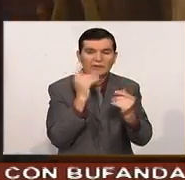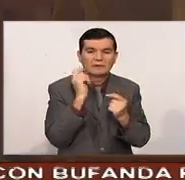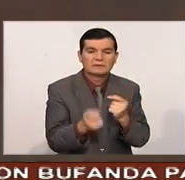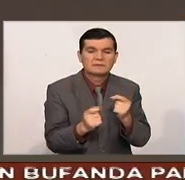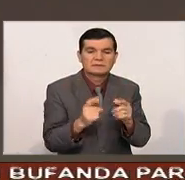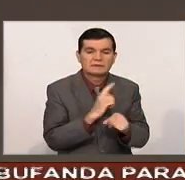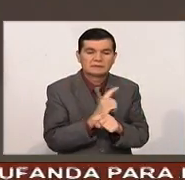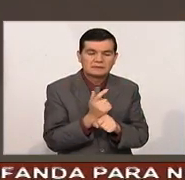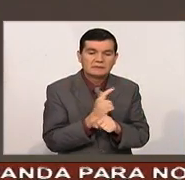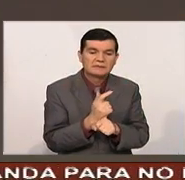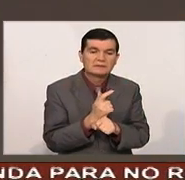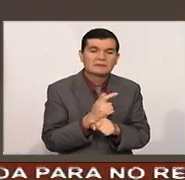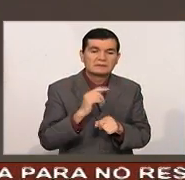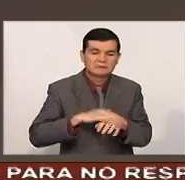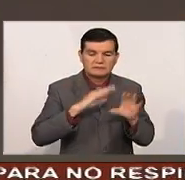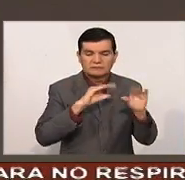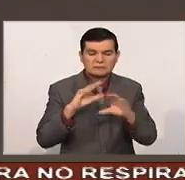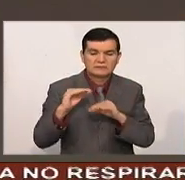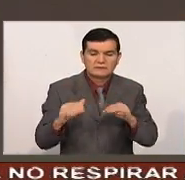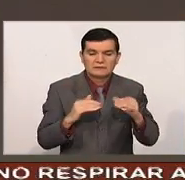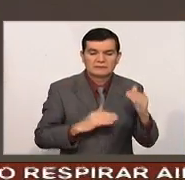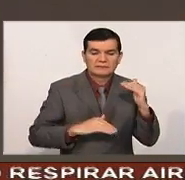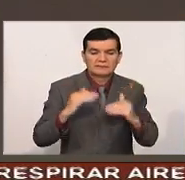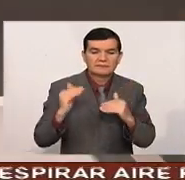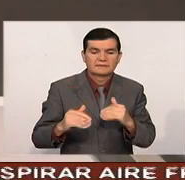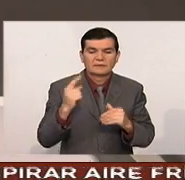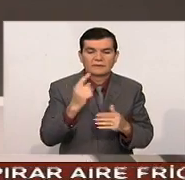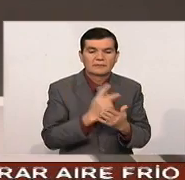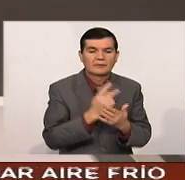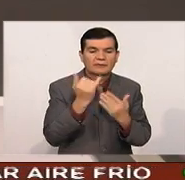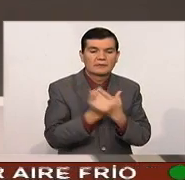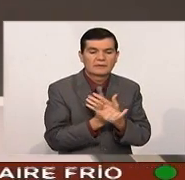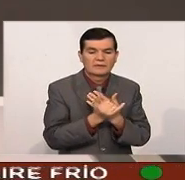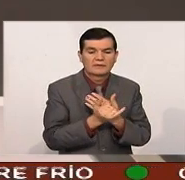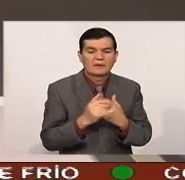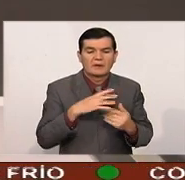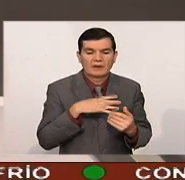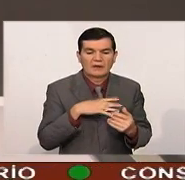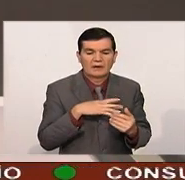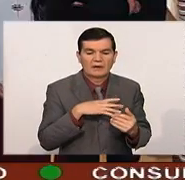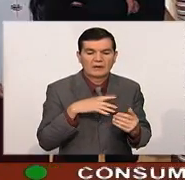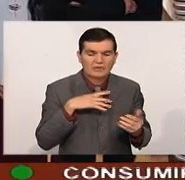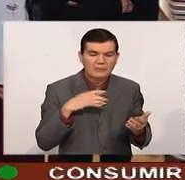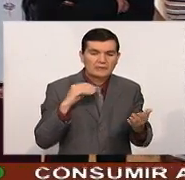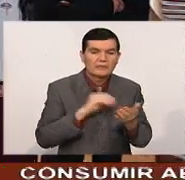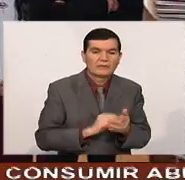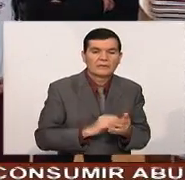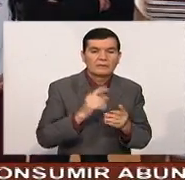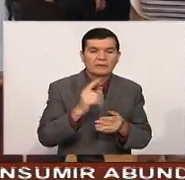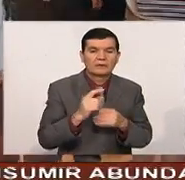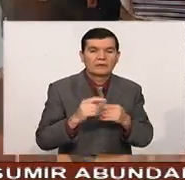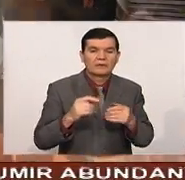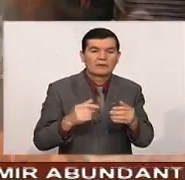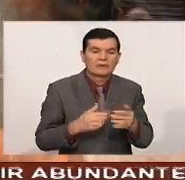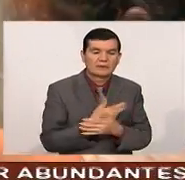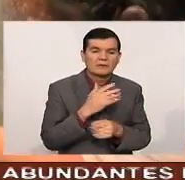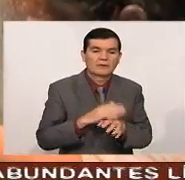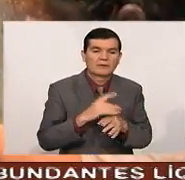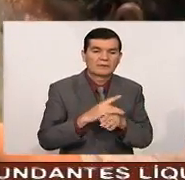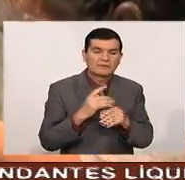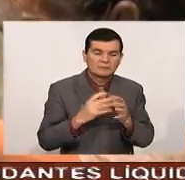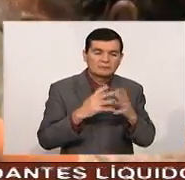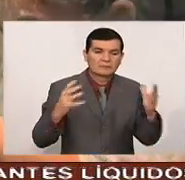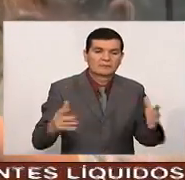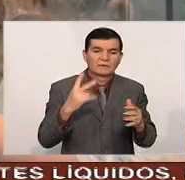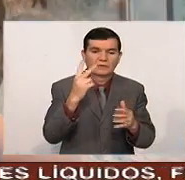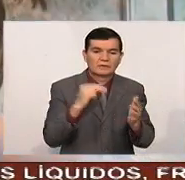de licenciatura. La cátedra itinerante es un proyecto que nació como resultado directo del año de México en Reino Unido y que se va a extender